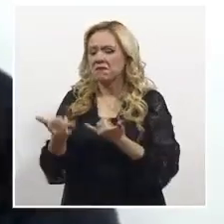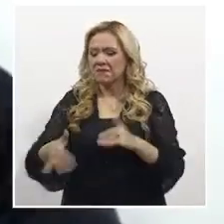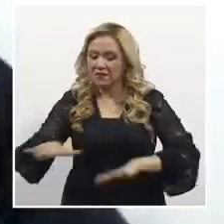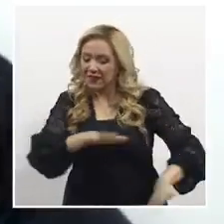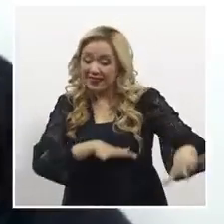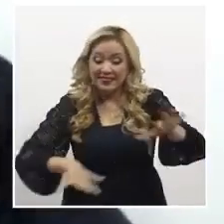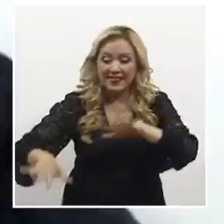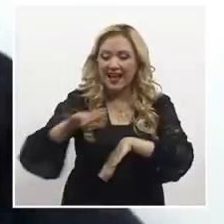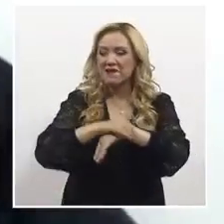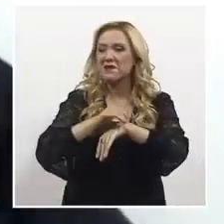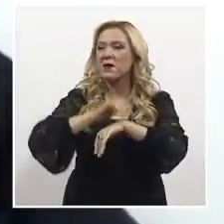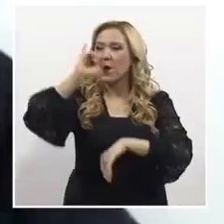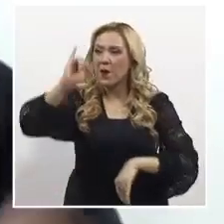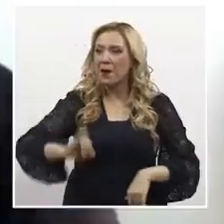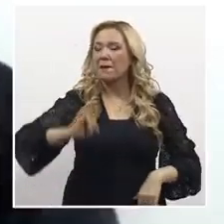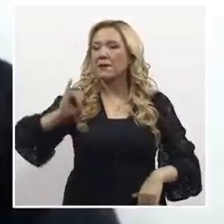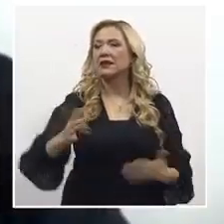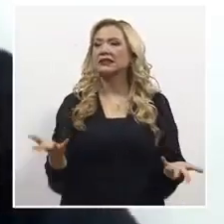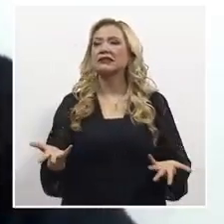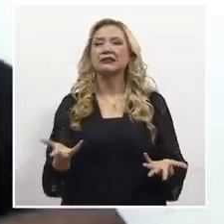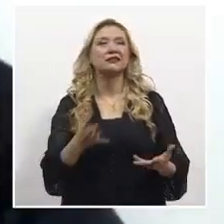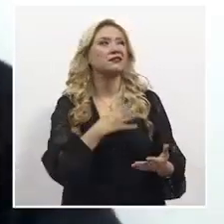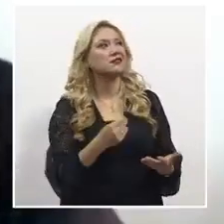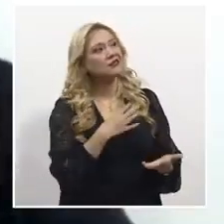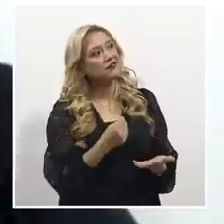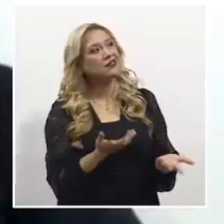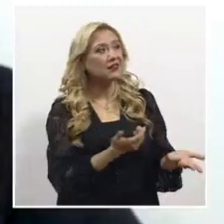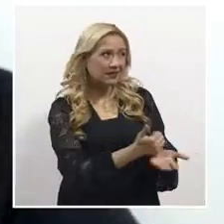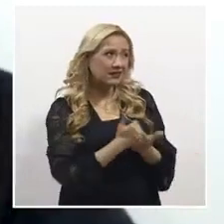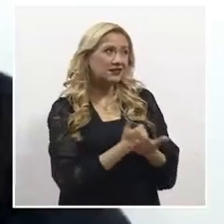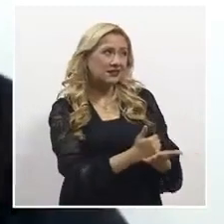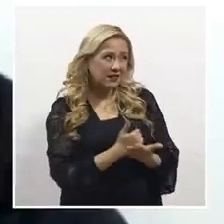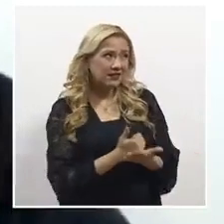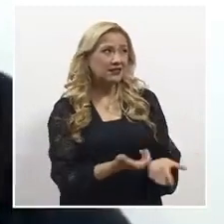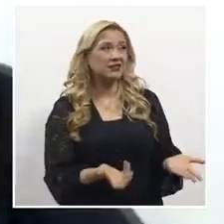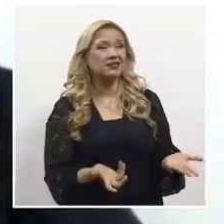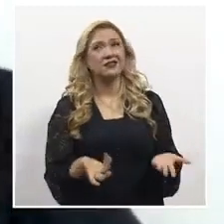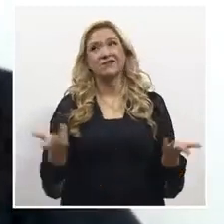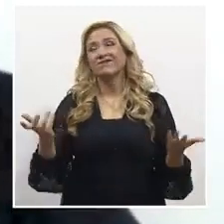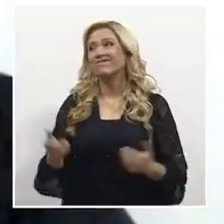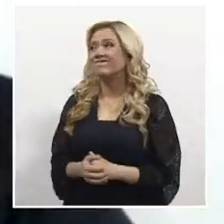con sus amigos y ahora ya no, depende de que un hijo lo lleve o alguien se